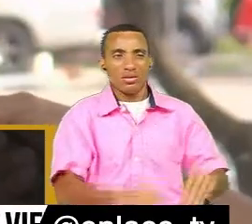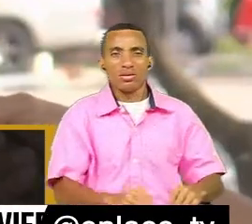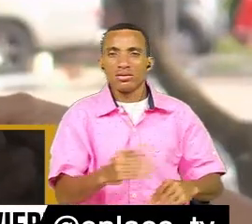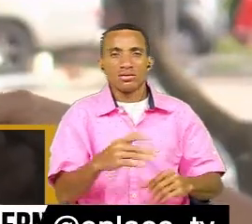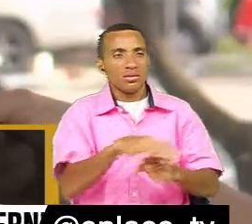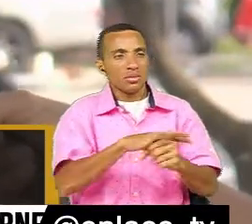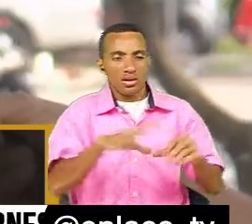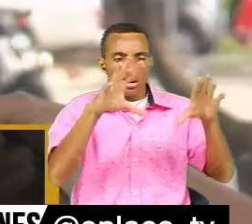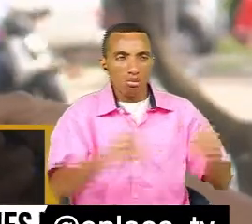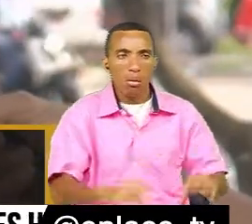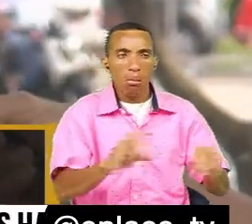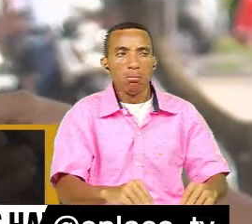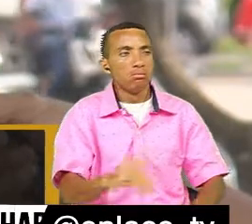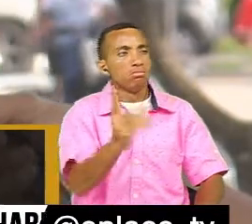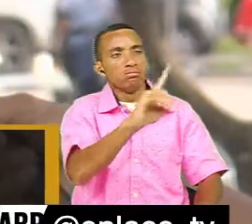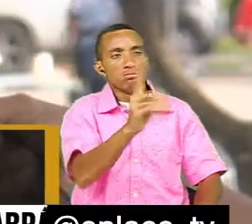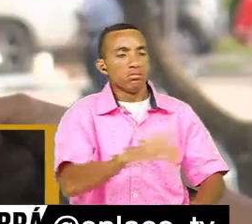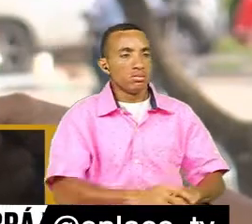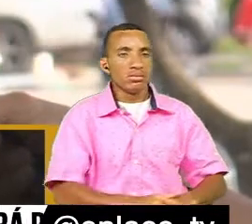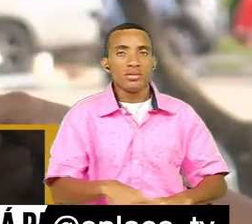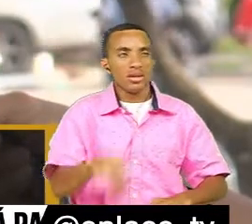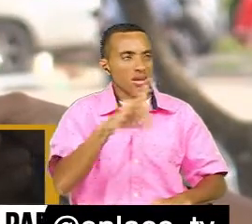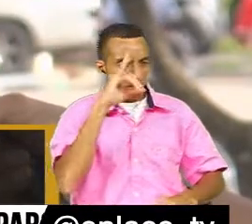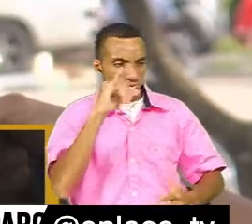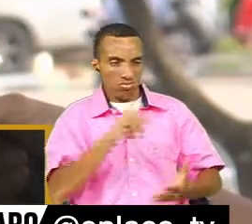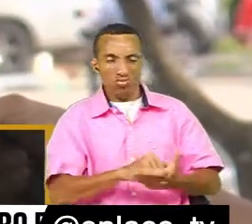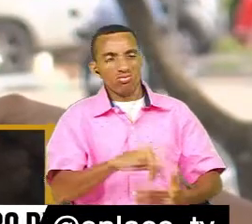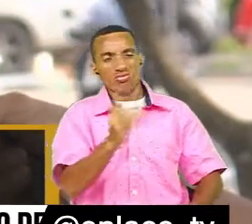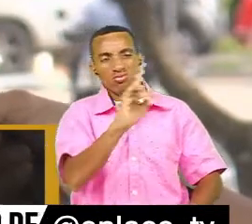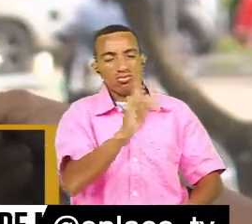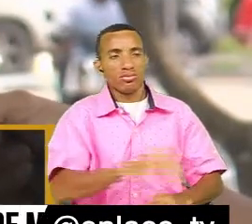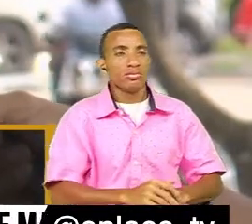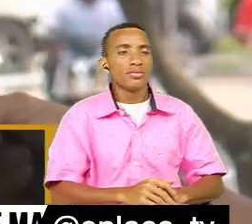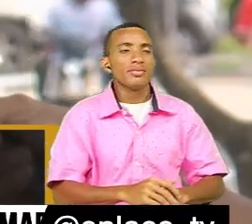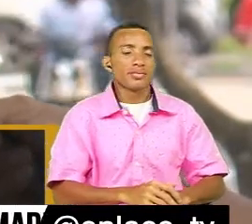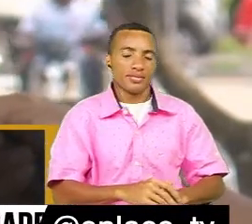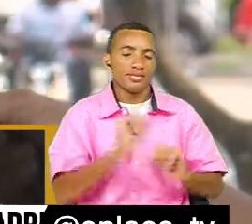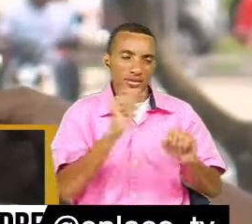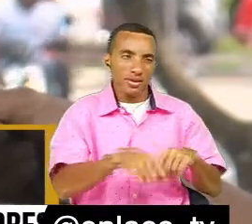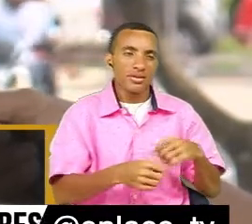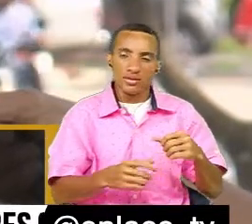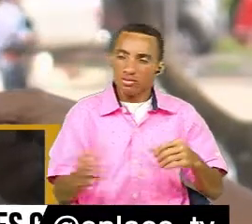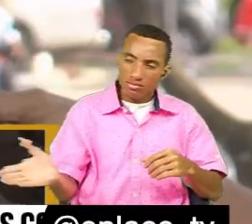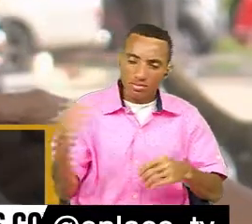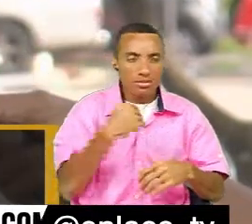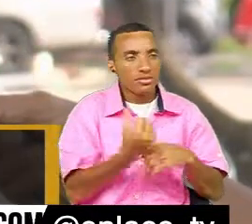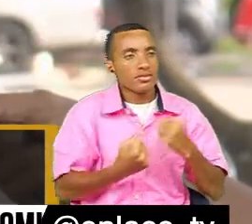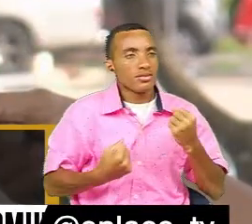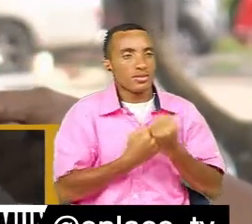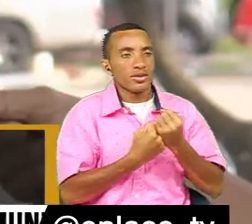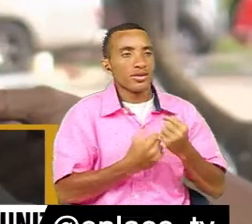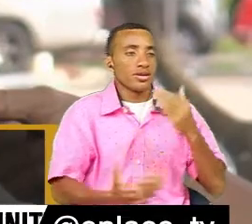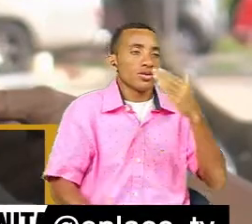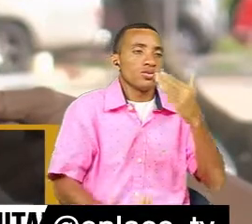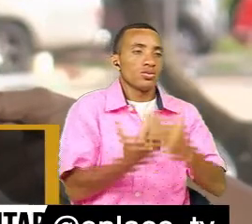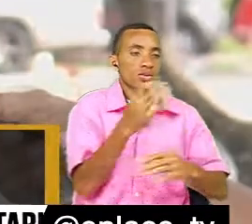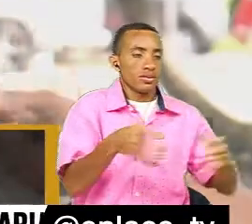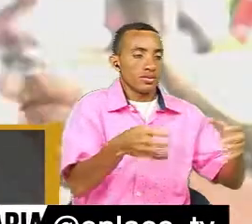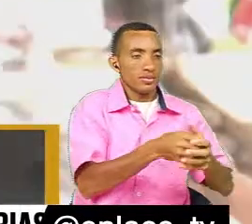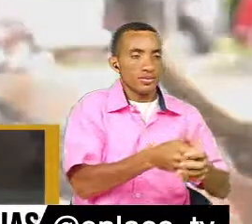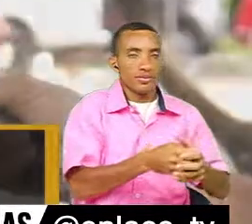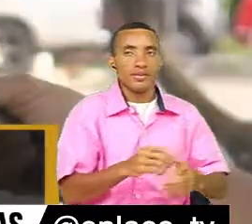queremos que la crea la comunidad, queremos que salgan a apoyarnos para la nueva junta, la nueva plancha